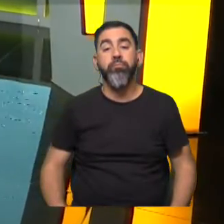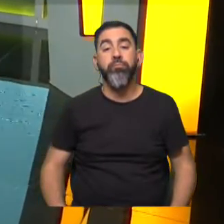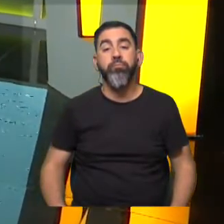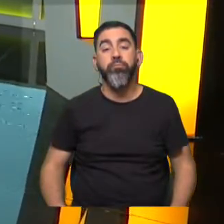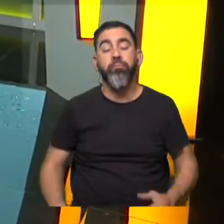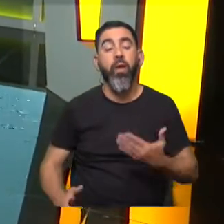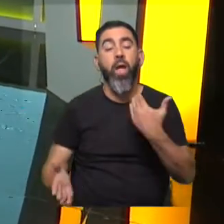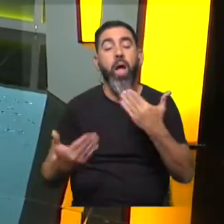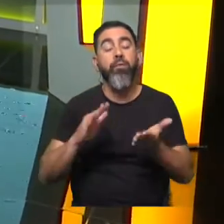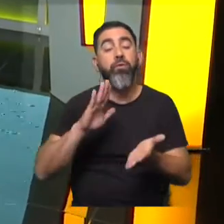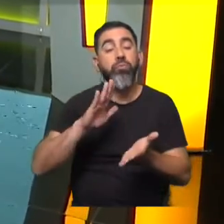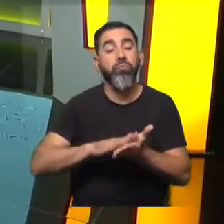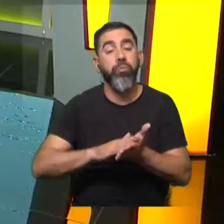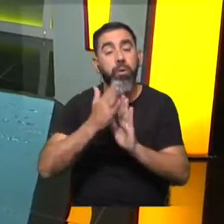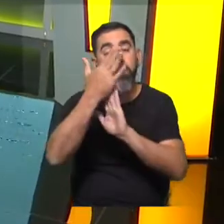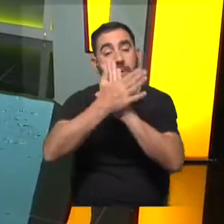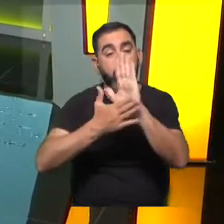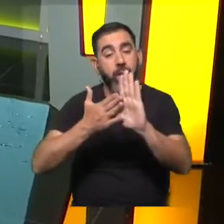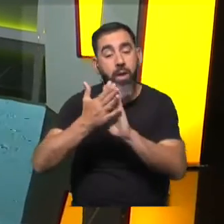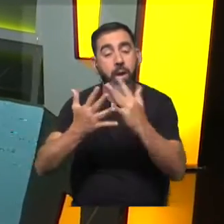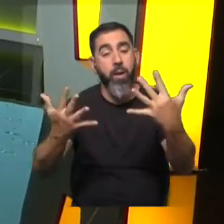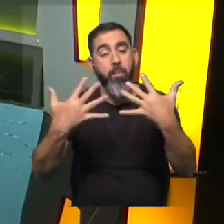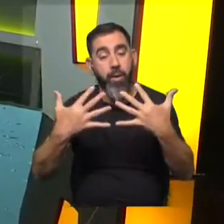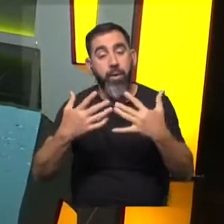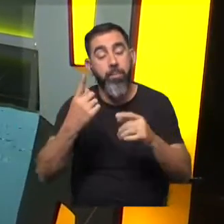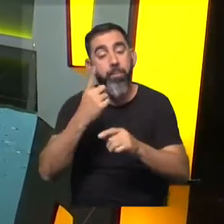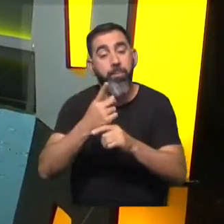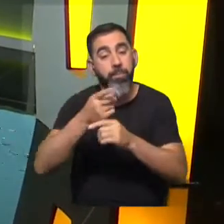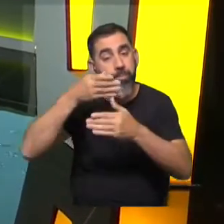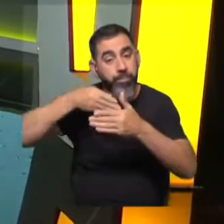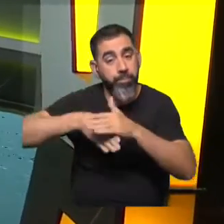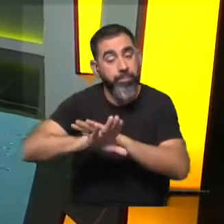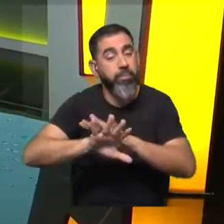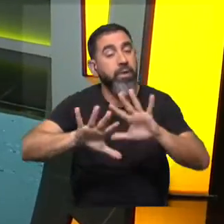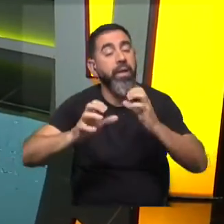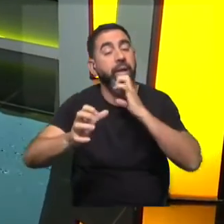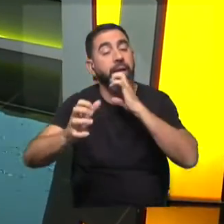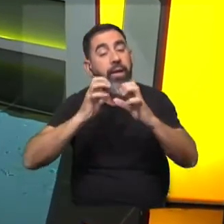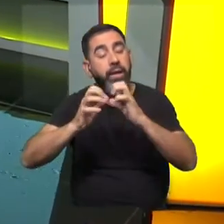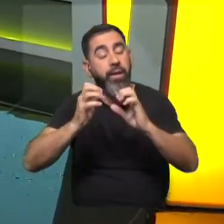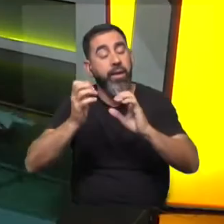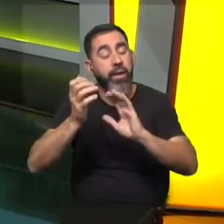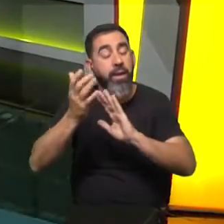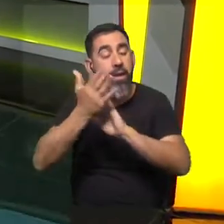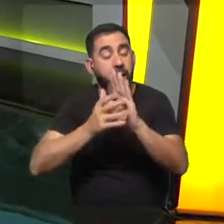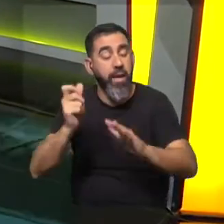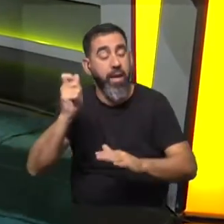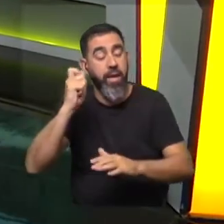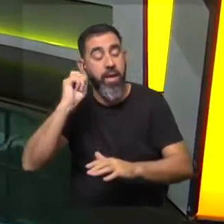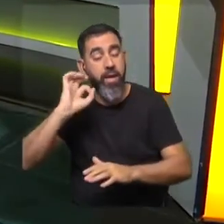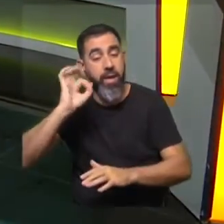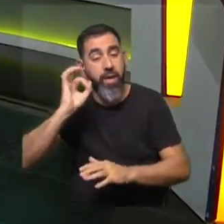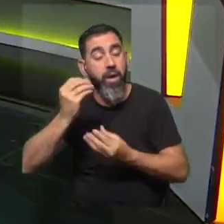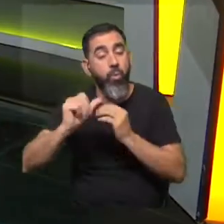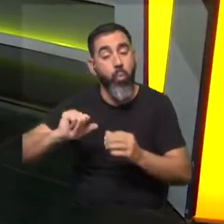Hablábamos recién del mapa geotérmico, pero primero teníamos esta introducción. ¿Qué es la energía geotérmica? ¿Cómo se